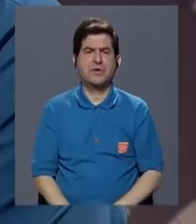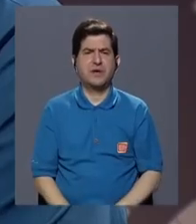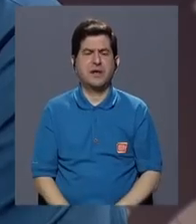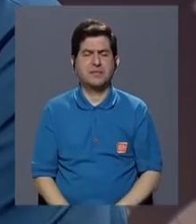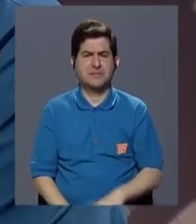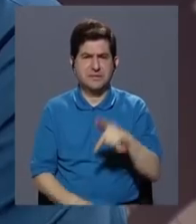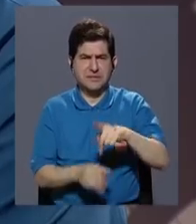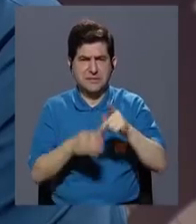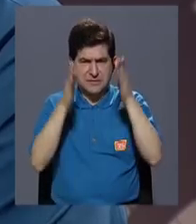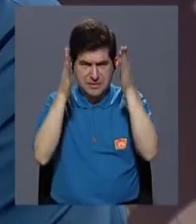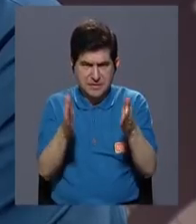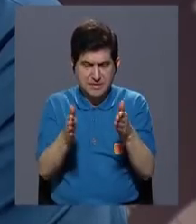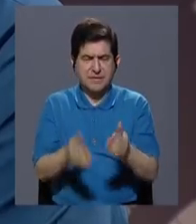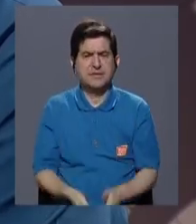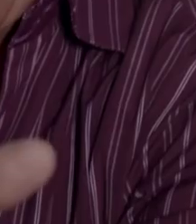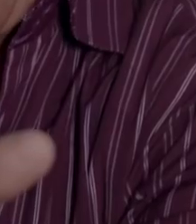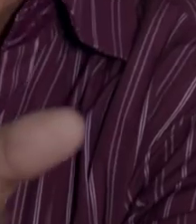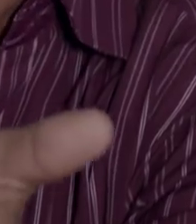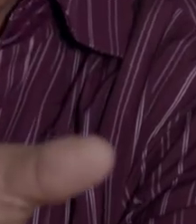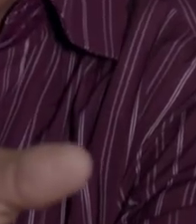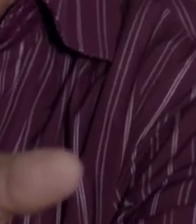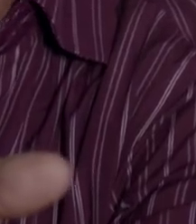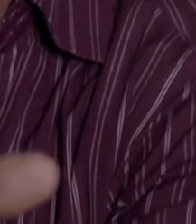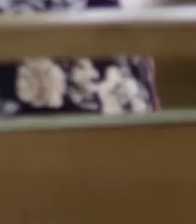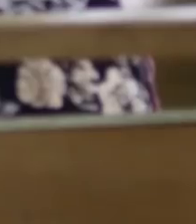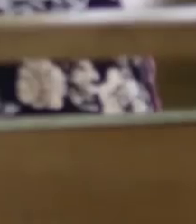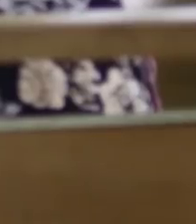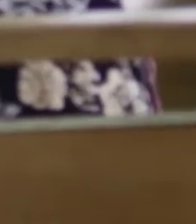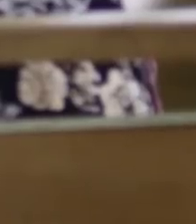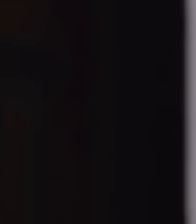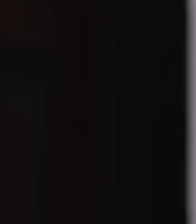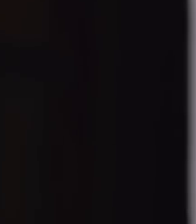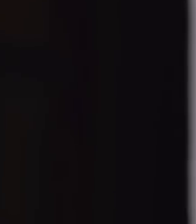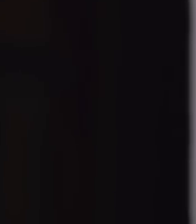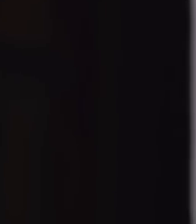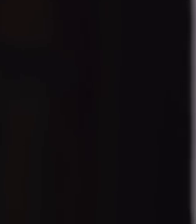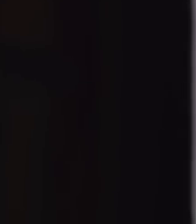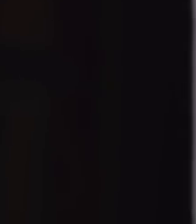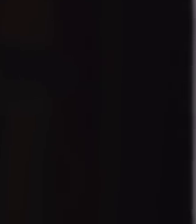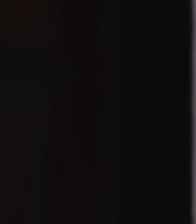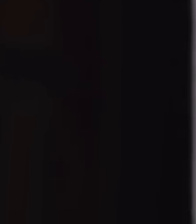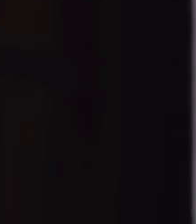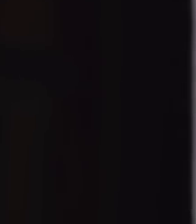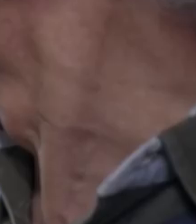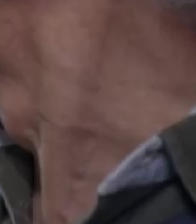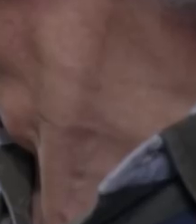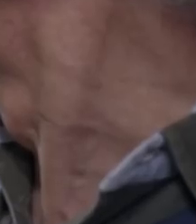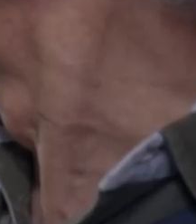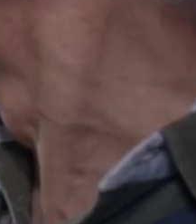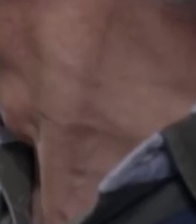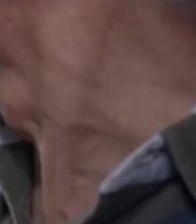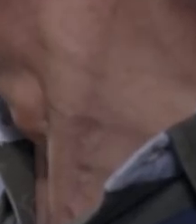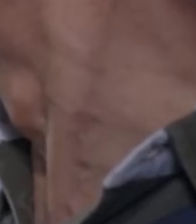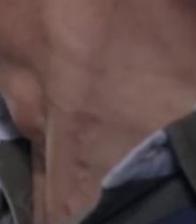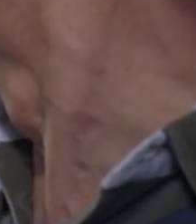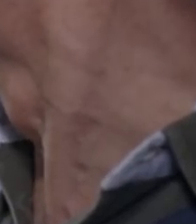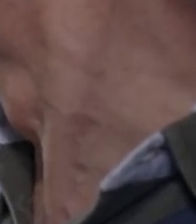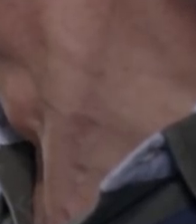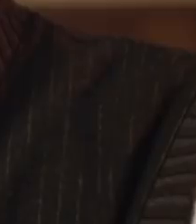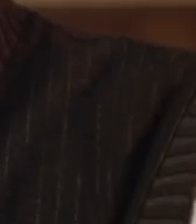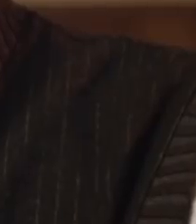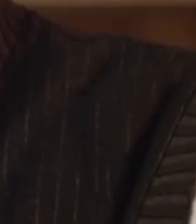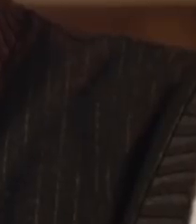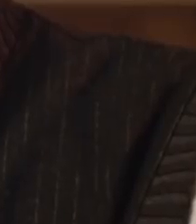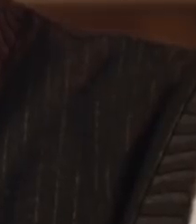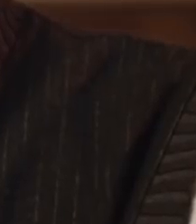protagonistas son marco calvo vicky montero y juan patricio arenas acompañado de un grupo excepcional de